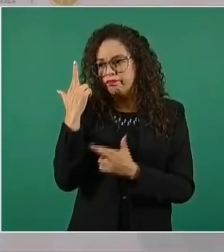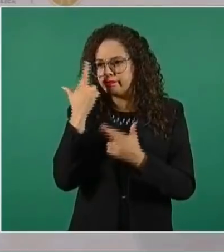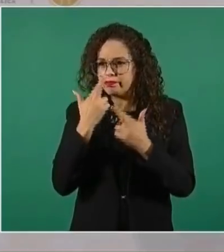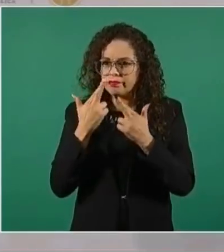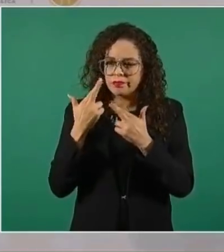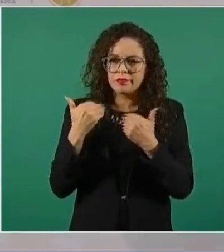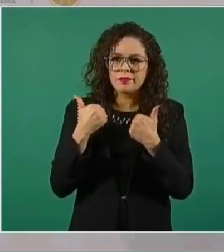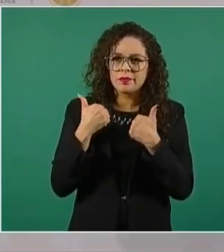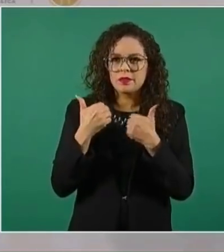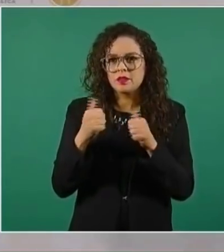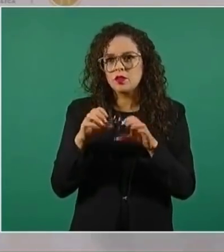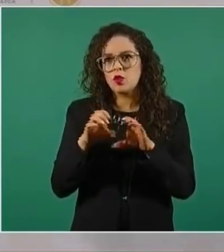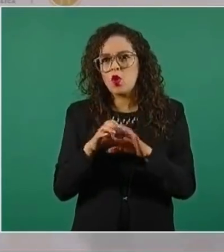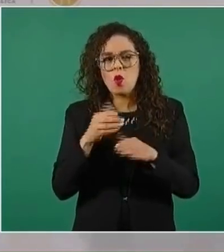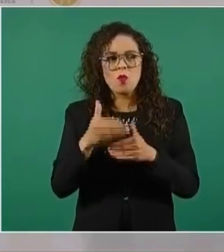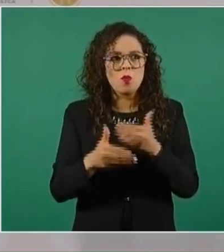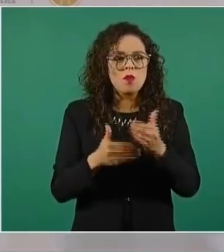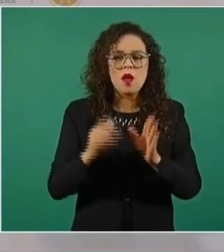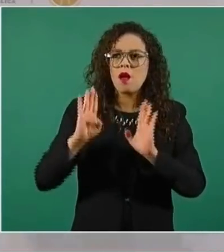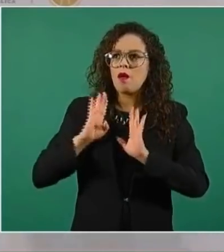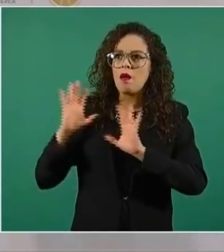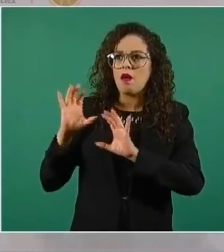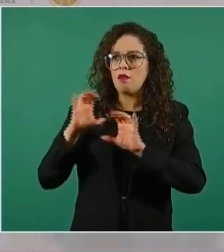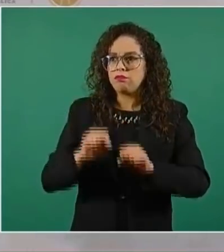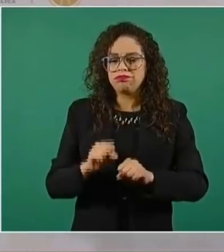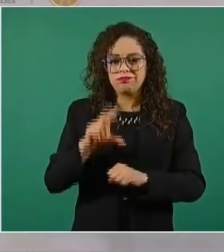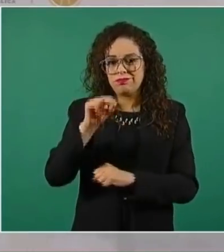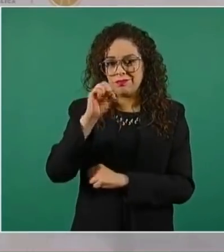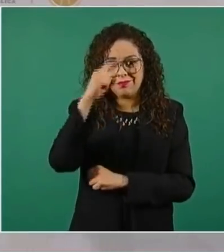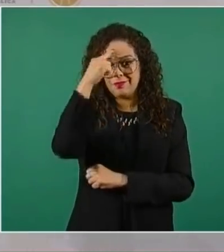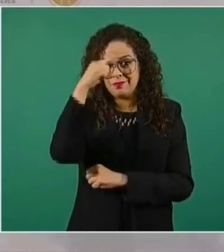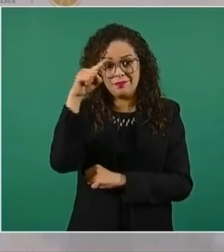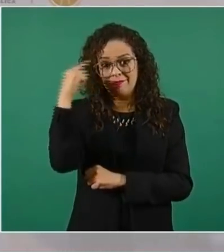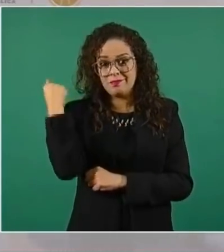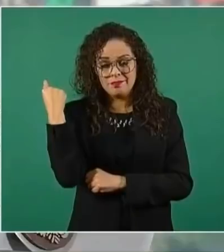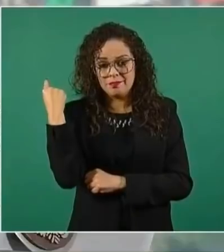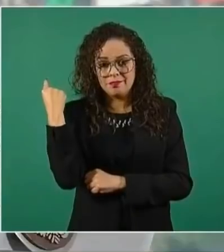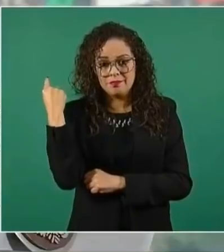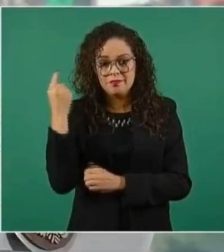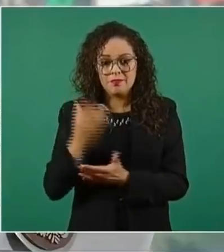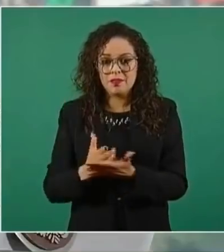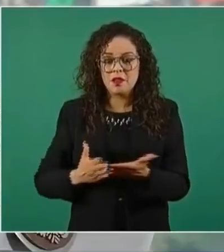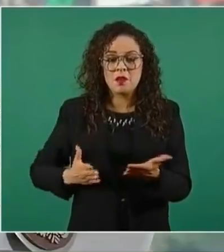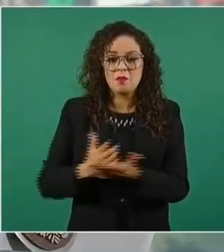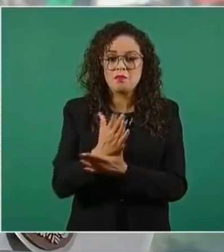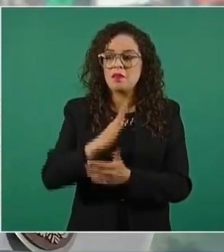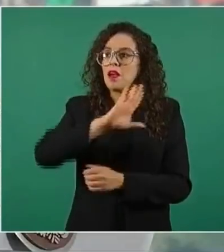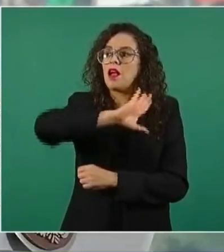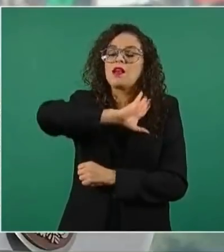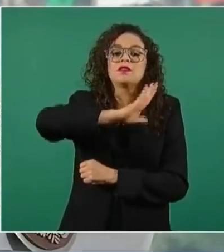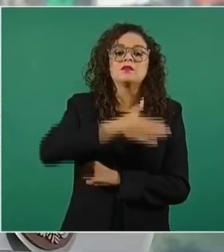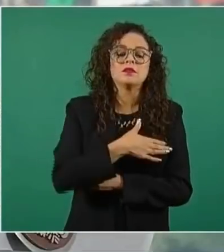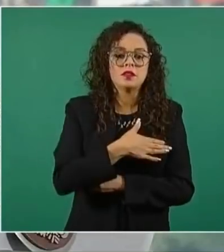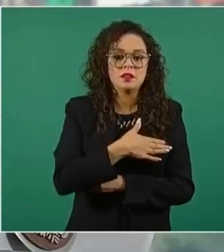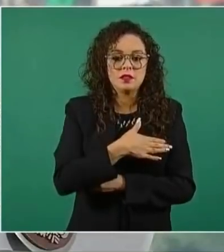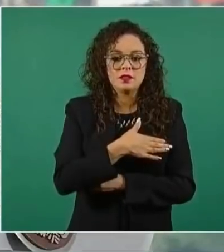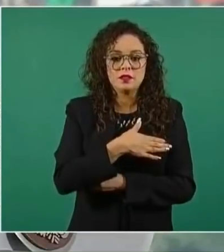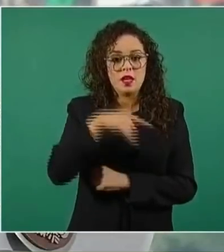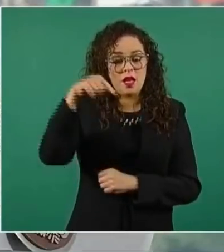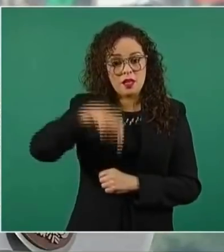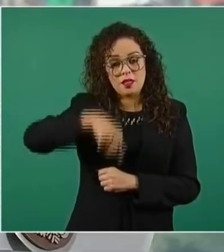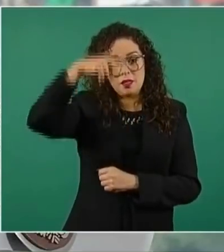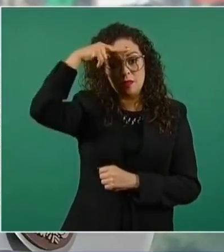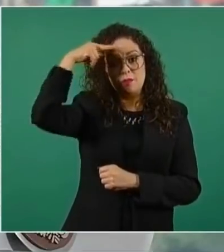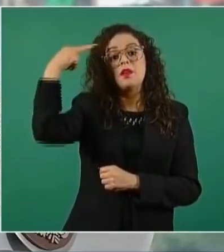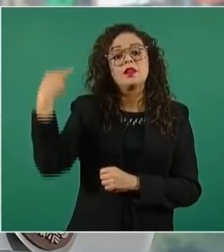sobre el proceso de ocupación militar y colonización española en nuestro